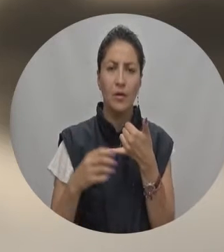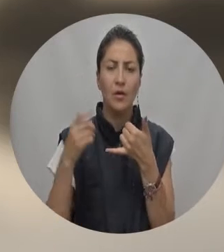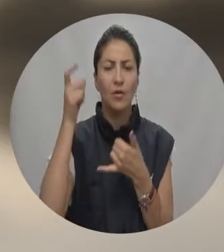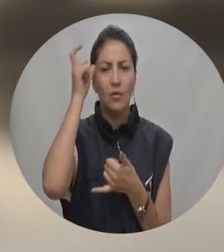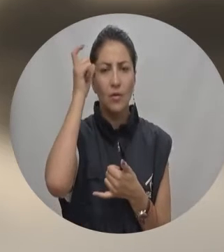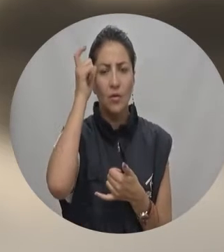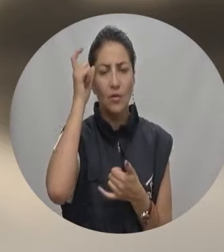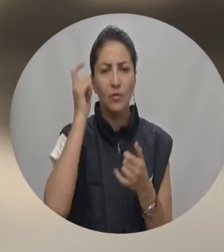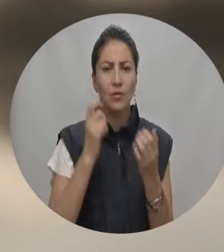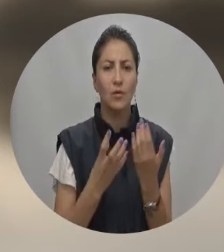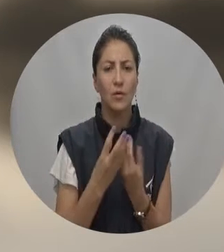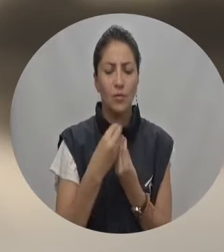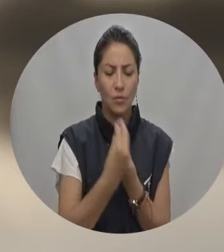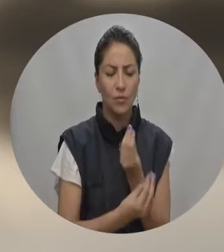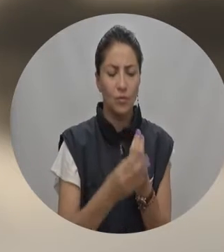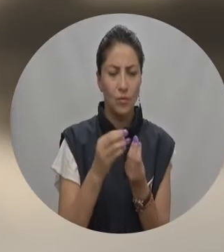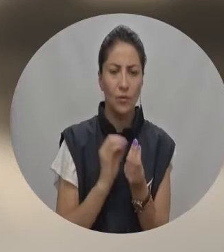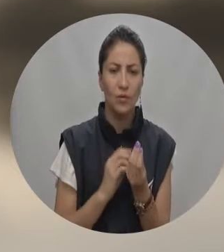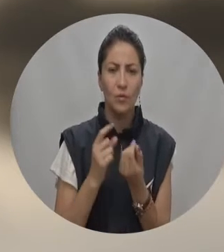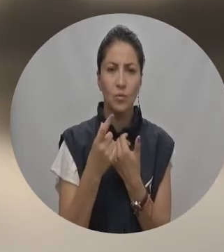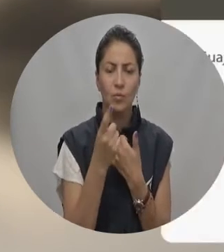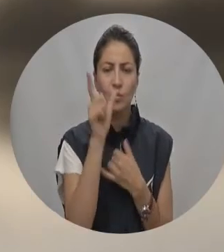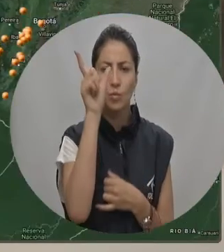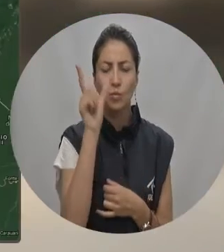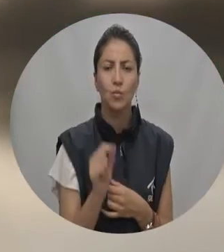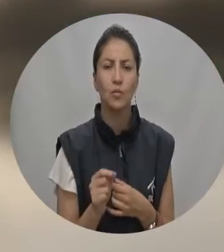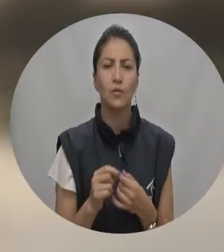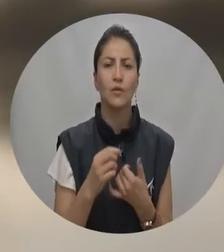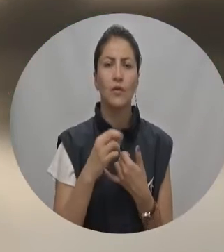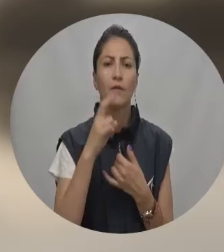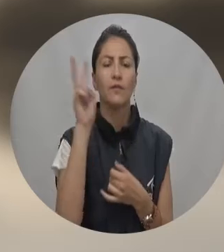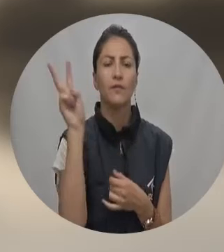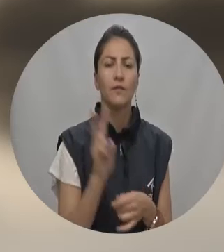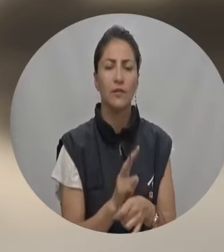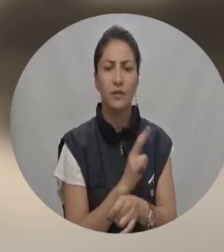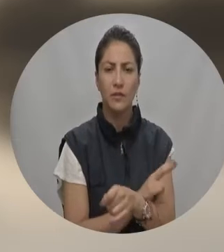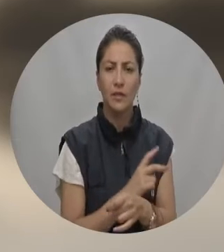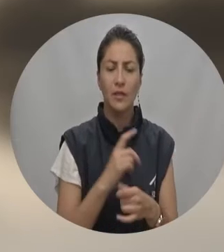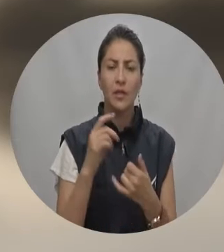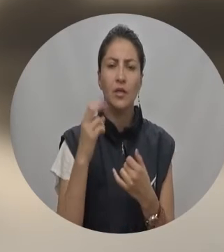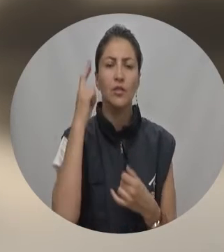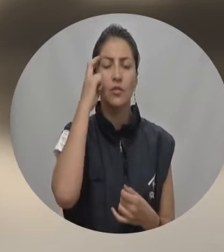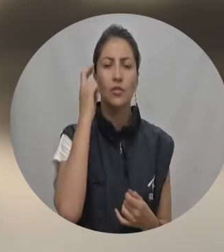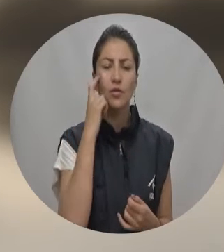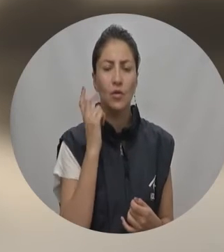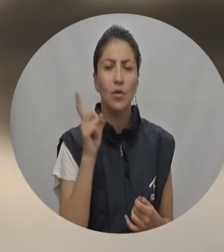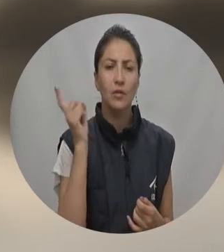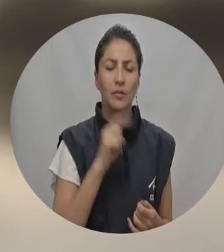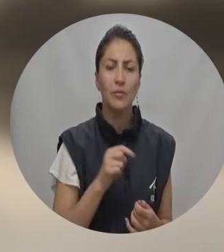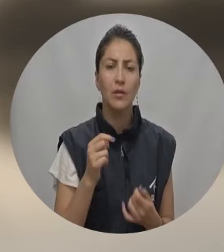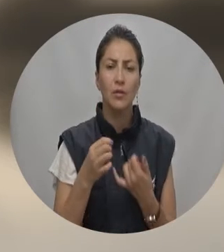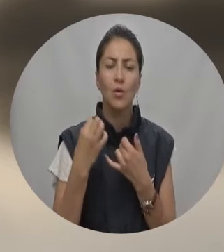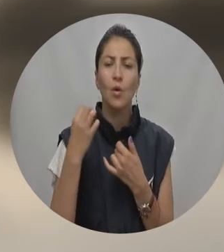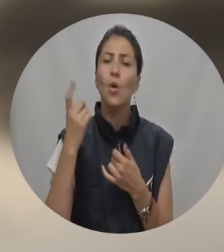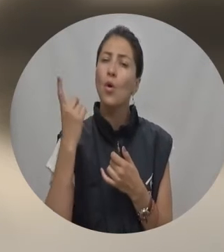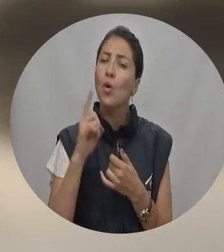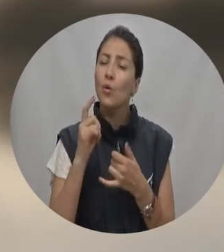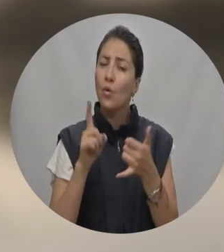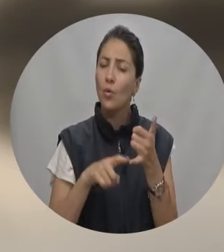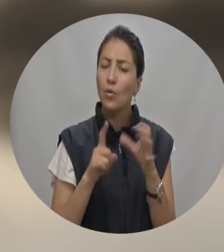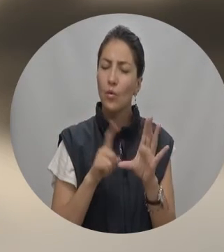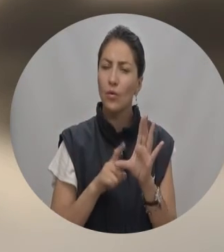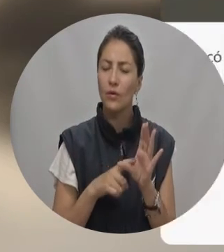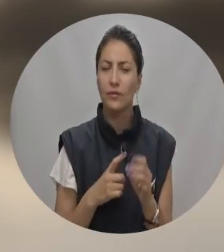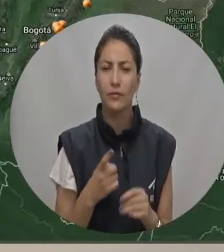de Meta, Guaviare, Córdoba, Urabá, Sucre, Vichada y Chocó. Alerta roja por incendios